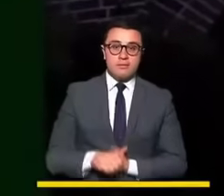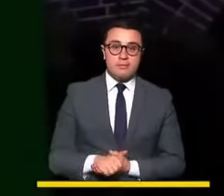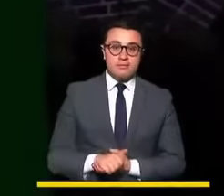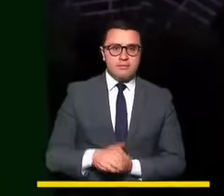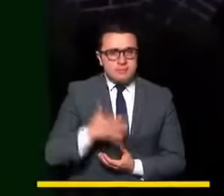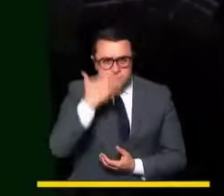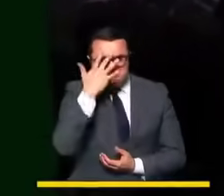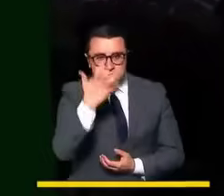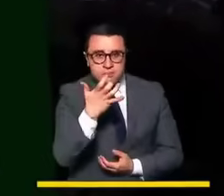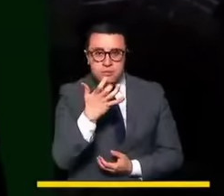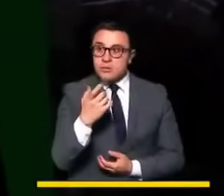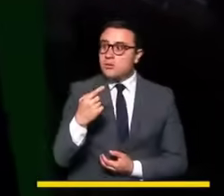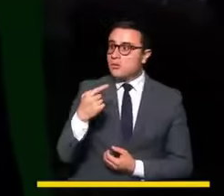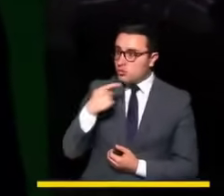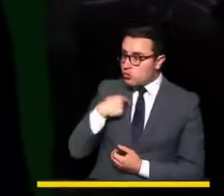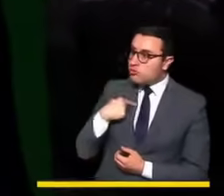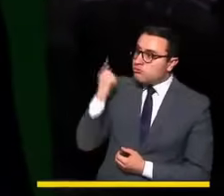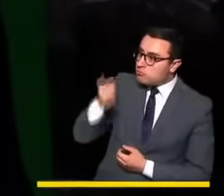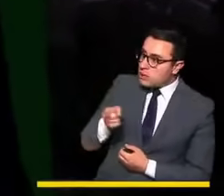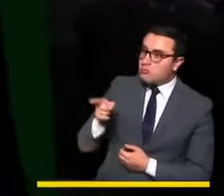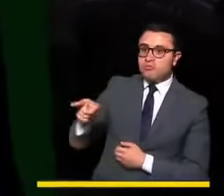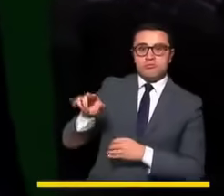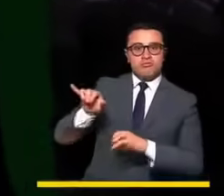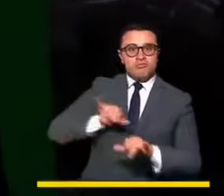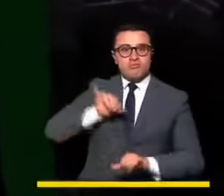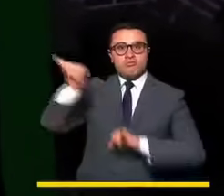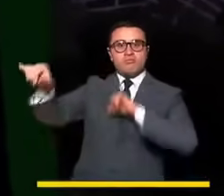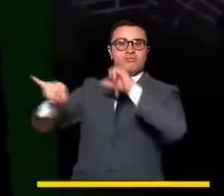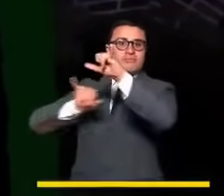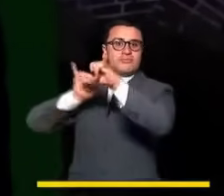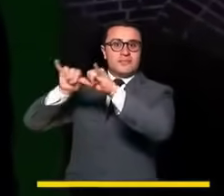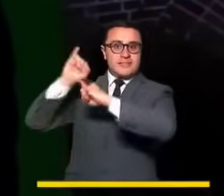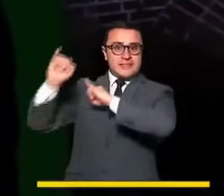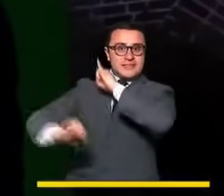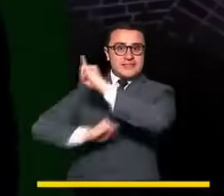a Satena líneas internacionales para que las coja,